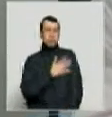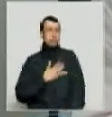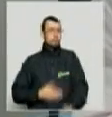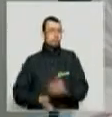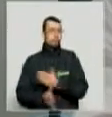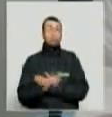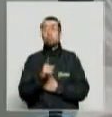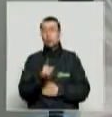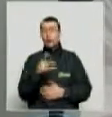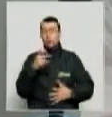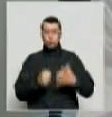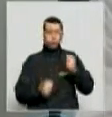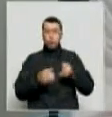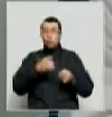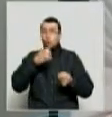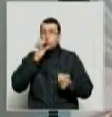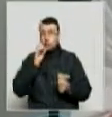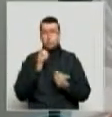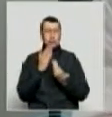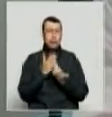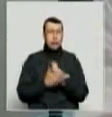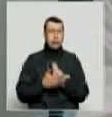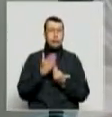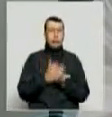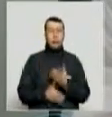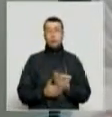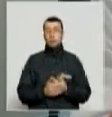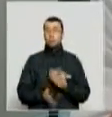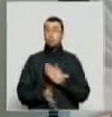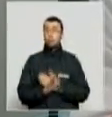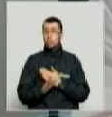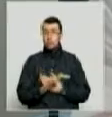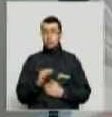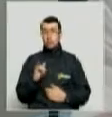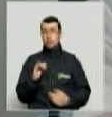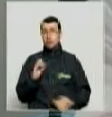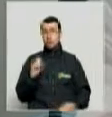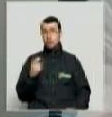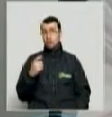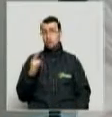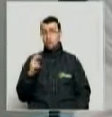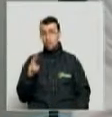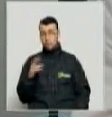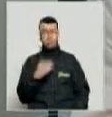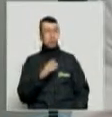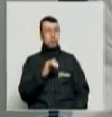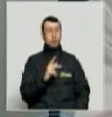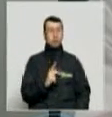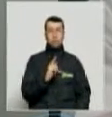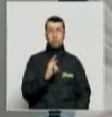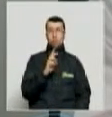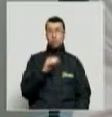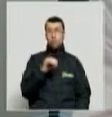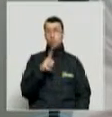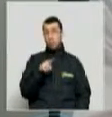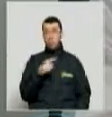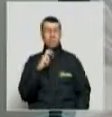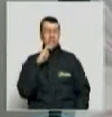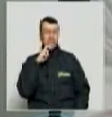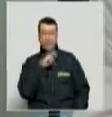leche, porque sigue comiendo queso, porque sigue comiendo yogur y kumis, porque sigue comiendo fritos,